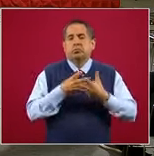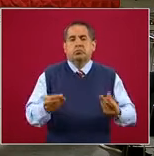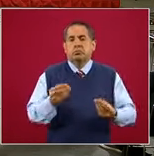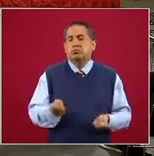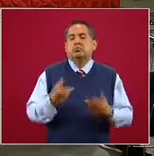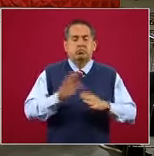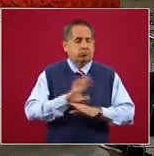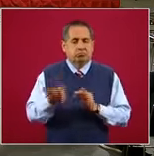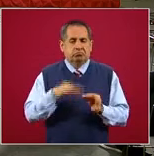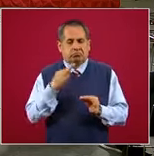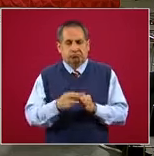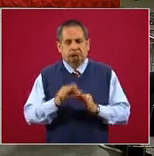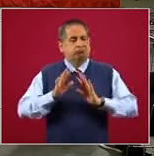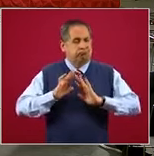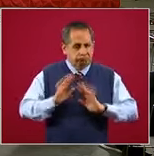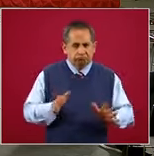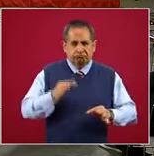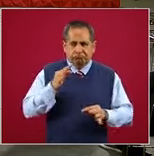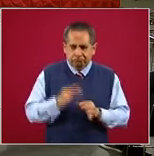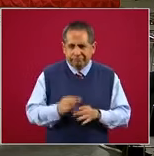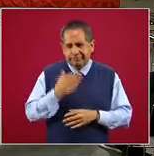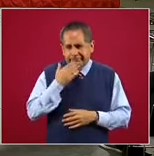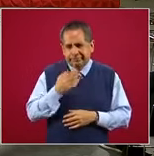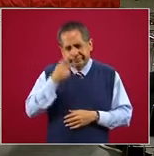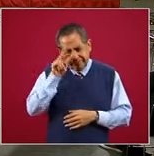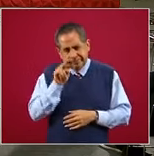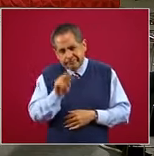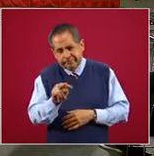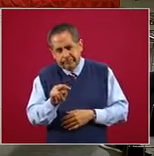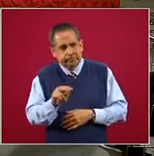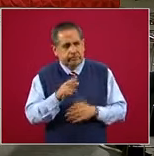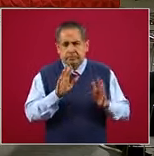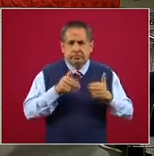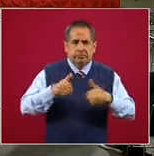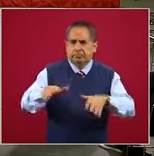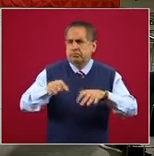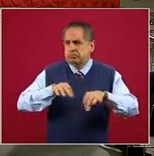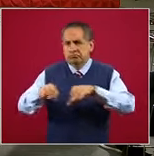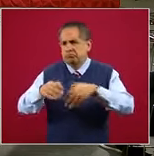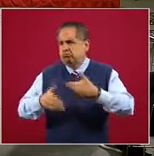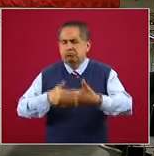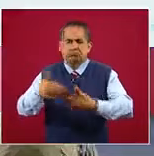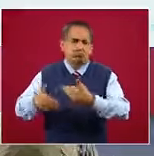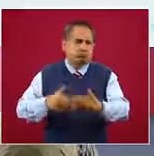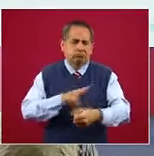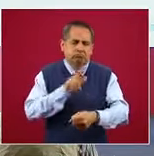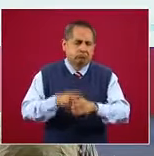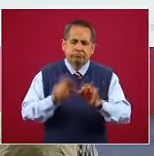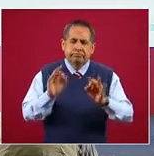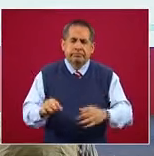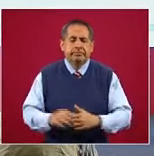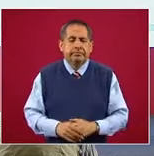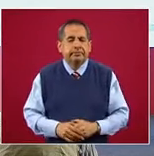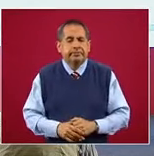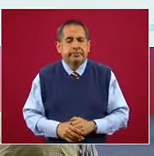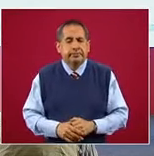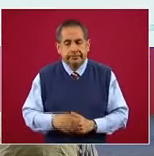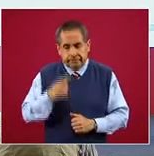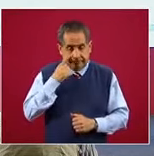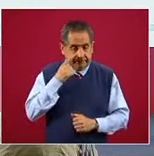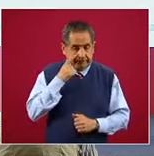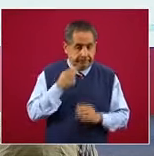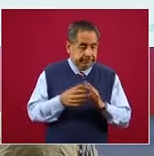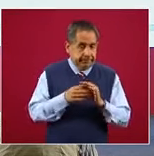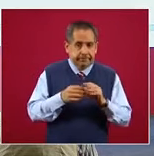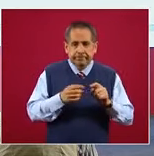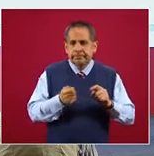están nuevamente de regreso, lógicamente en la vida pública y nacional. Entonces veamos,